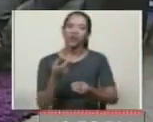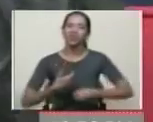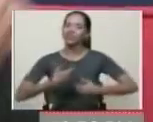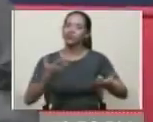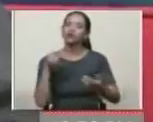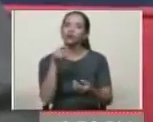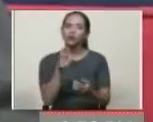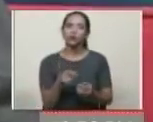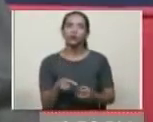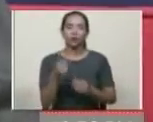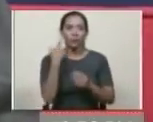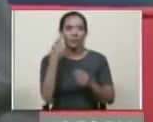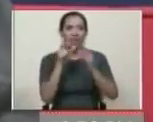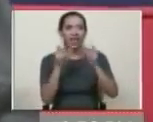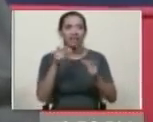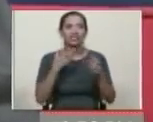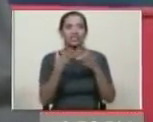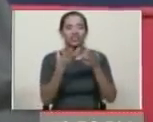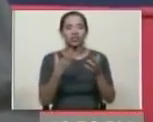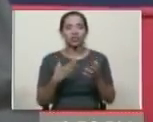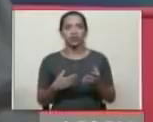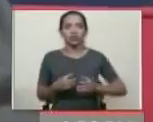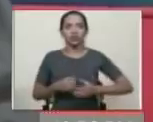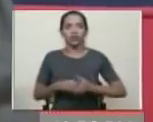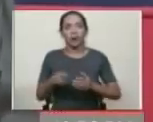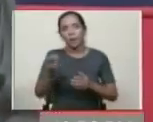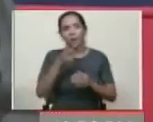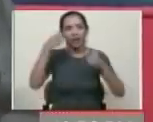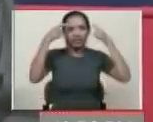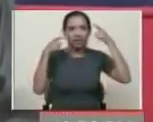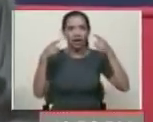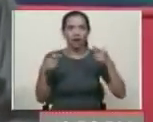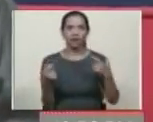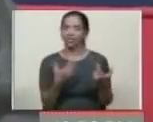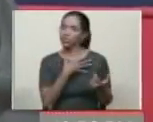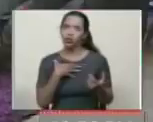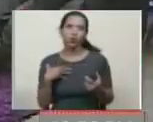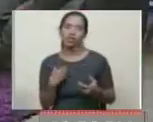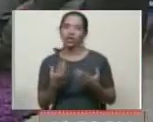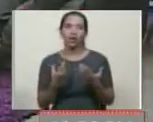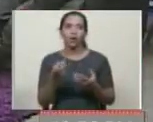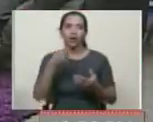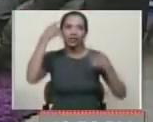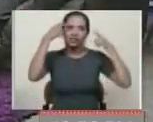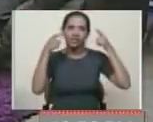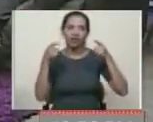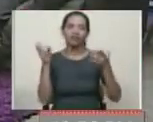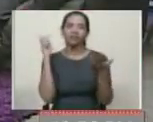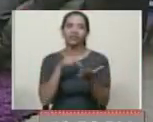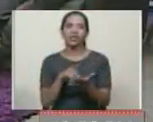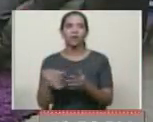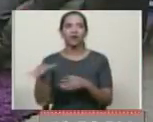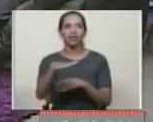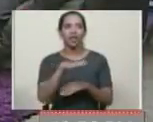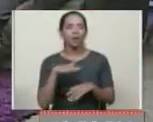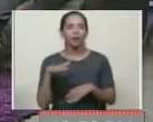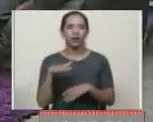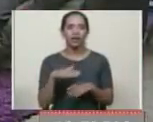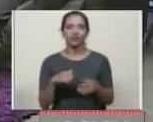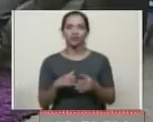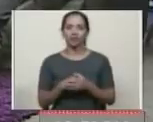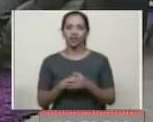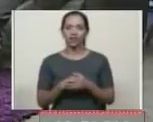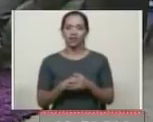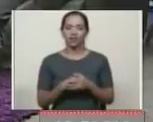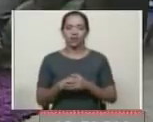Ve la gente gritando, vamos para Miraflores a buscar a Chávez. Y yo quería ir a buscar a Chávez. Llegamos hasta la Plaza Washington para poder